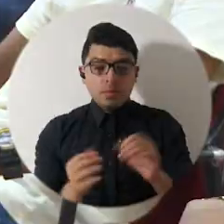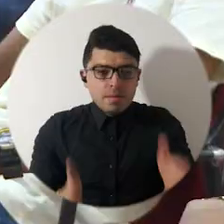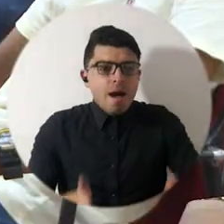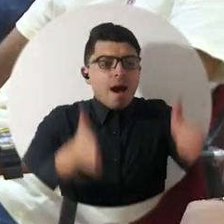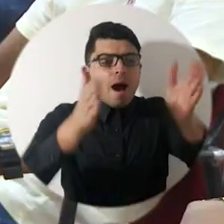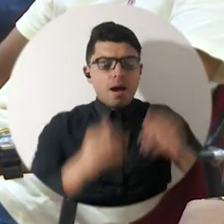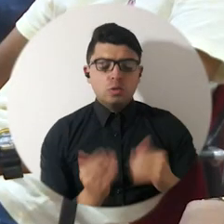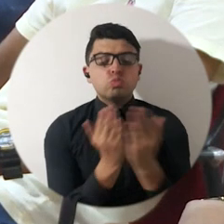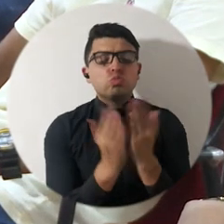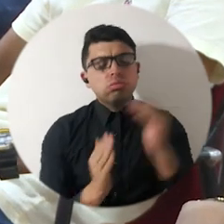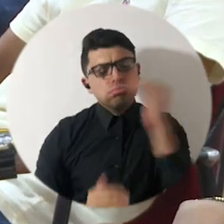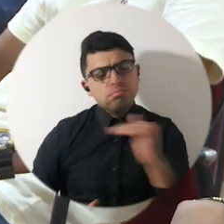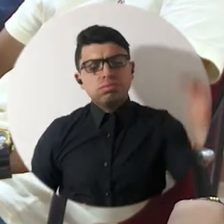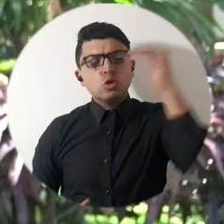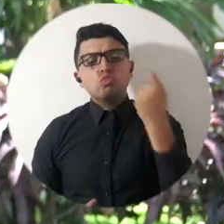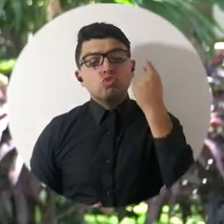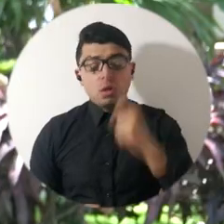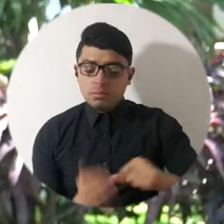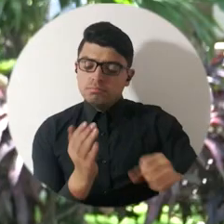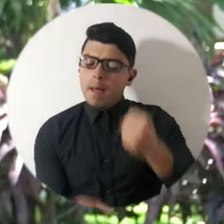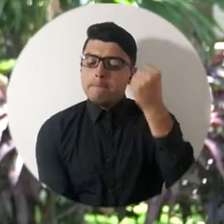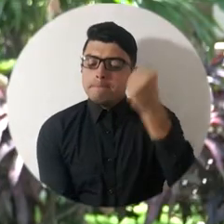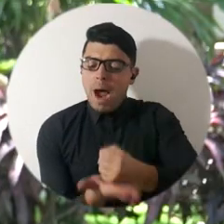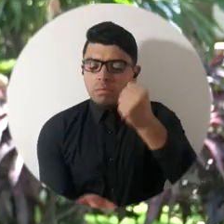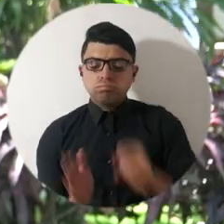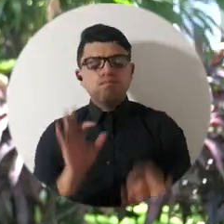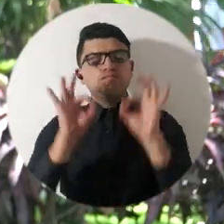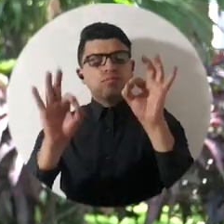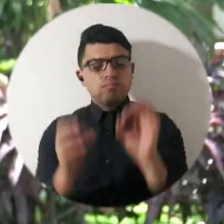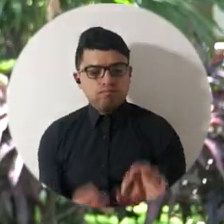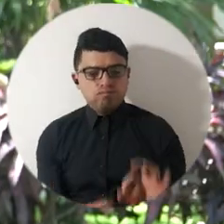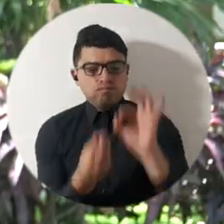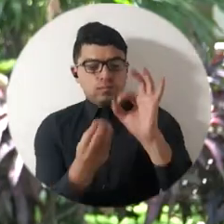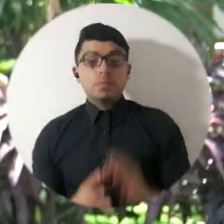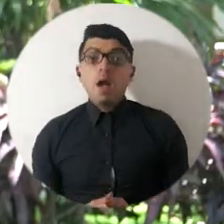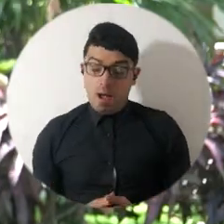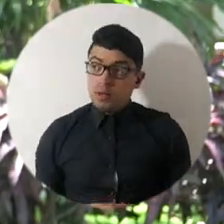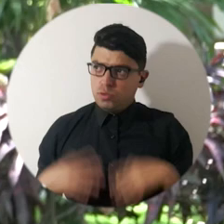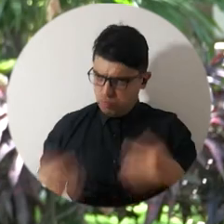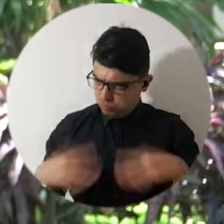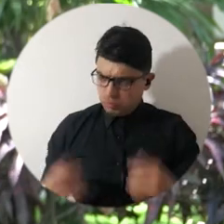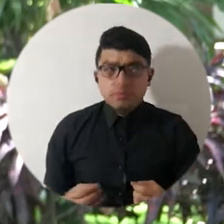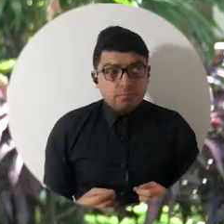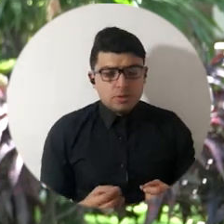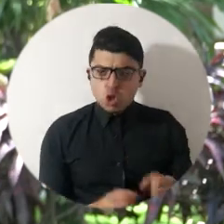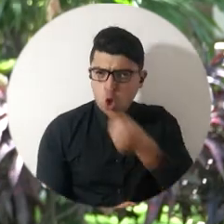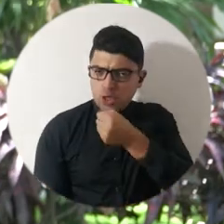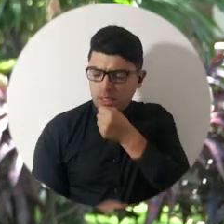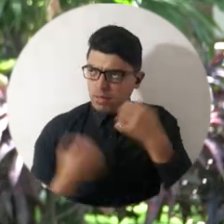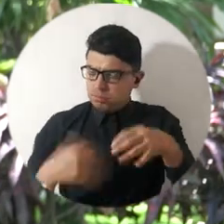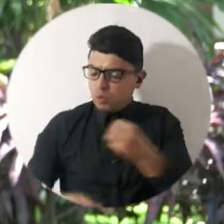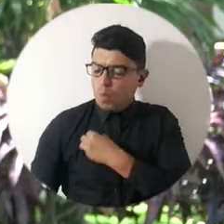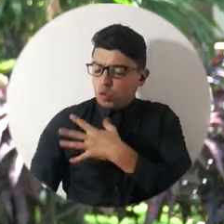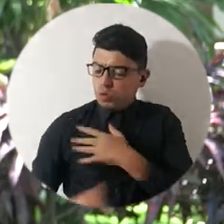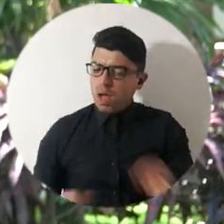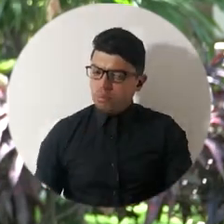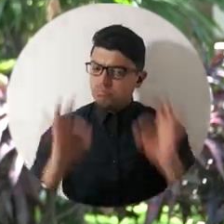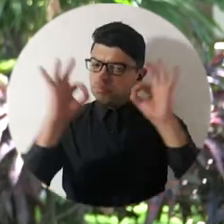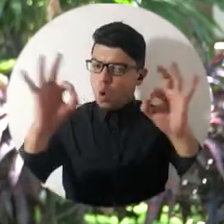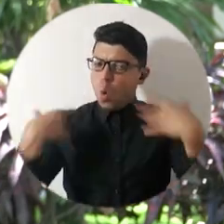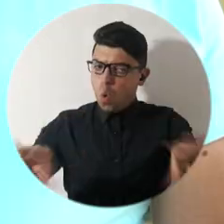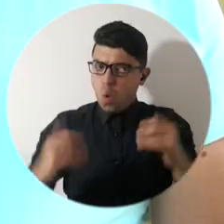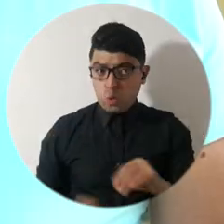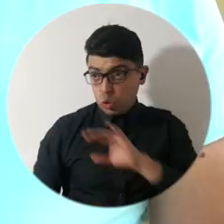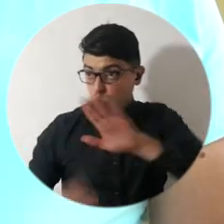estudios superiores recientemente. La verdad fue una noticia que me alegró bastante, pues al saber que tenemos una gran oportunidad que pues no todos han